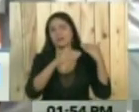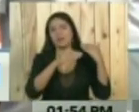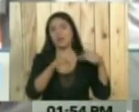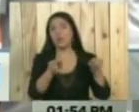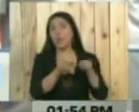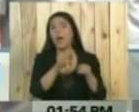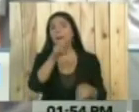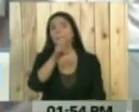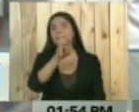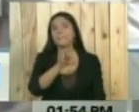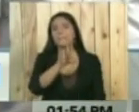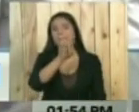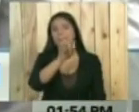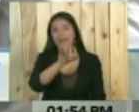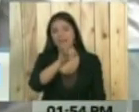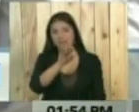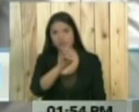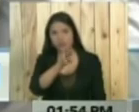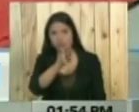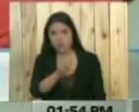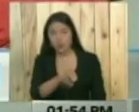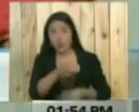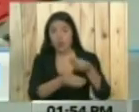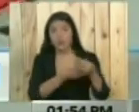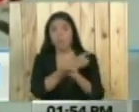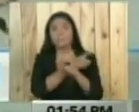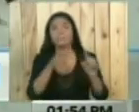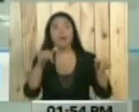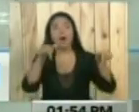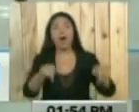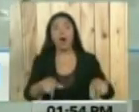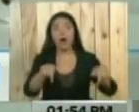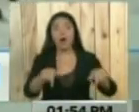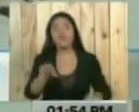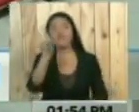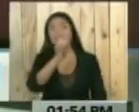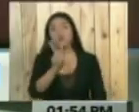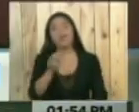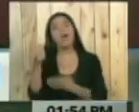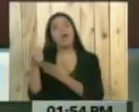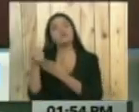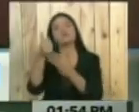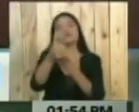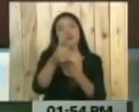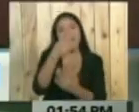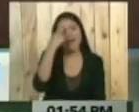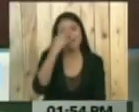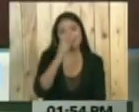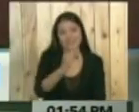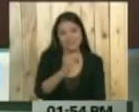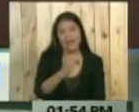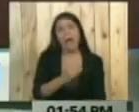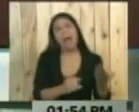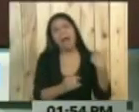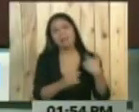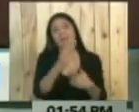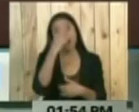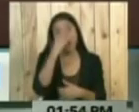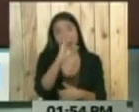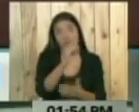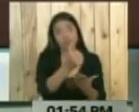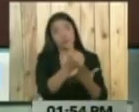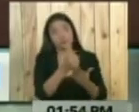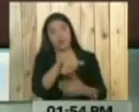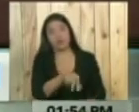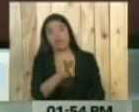hizo hace 200 años, y ahora le toca a Venezuela ayudar a Haití. Y no sé si es por casualidad, y